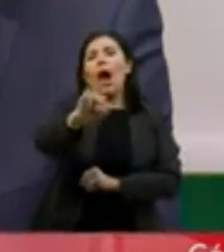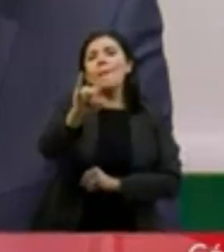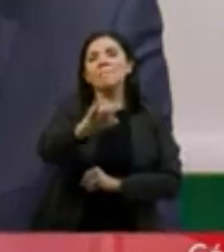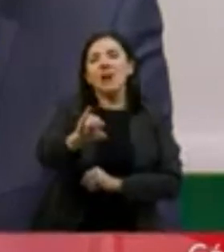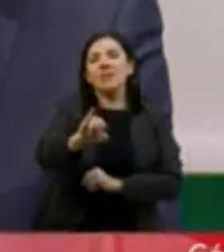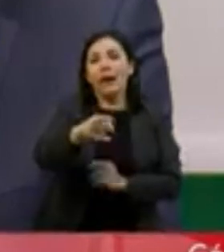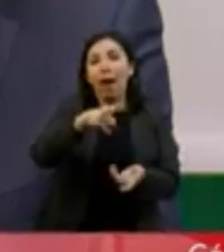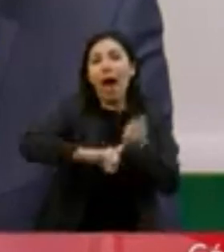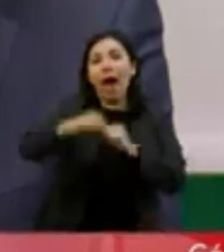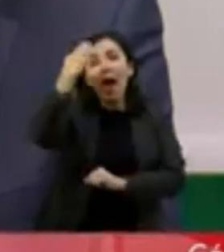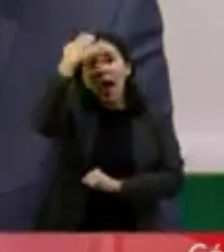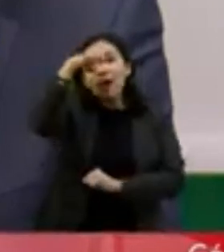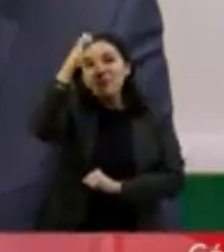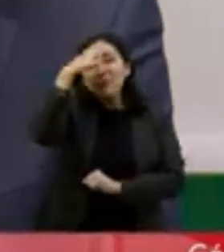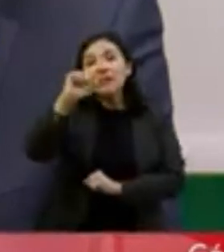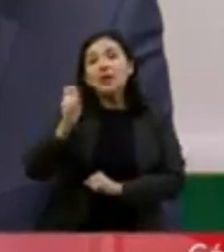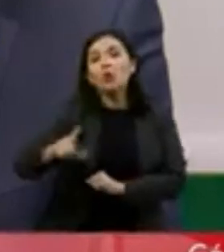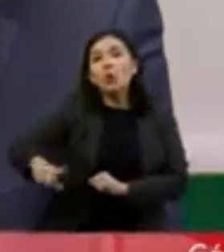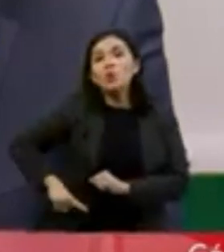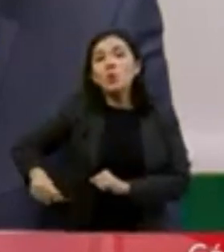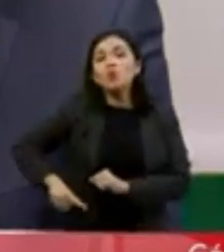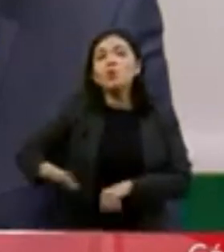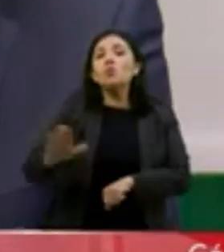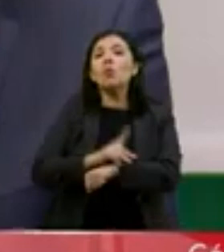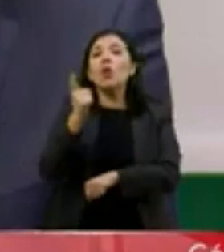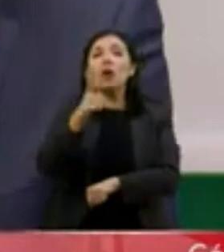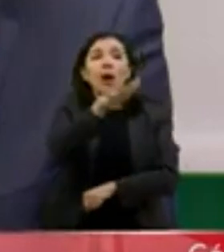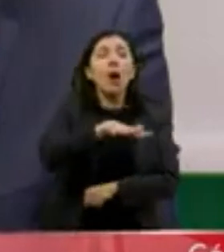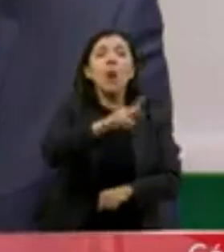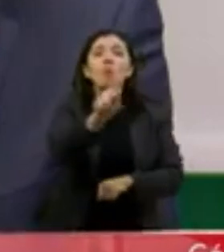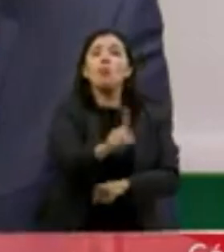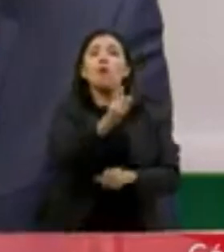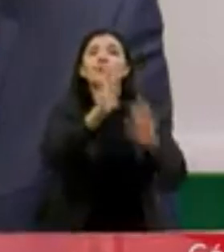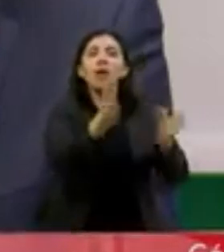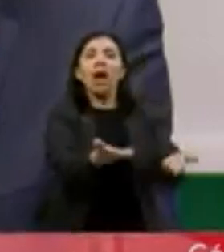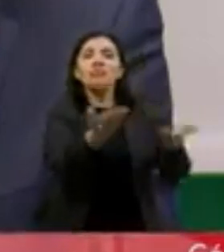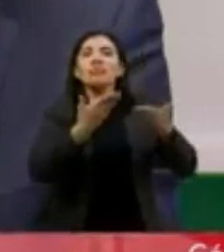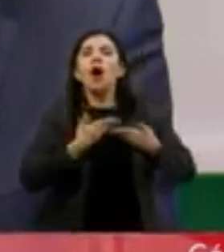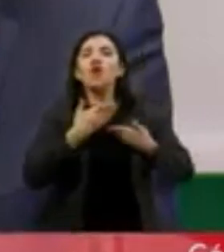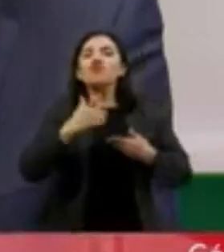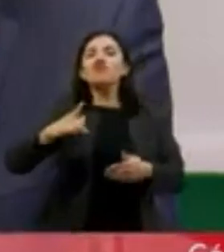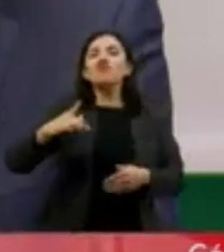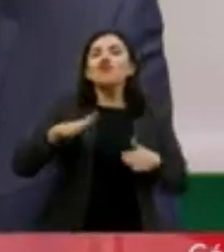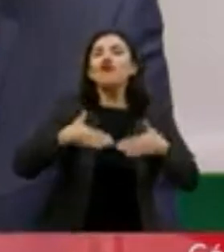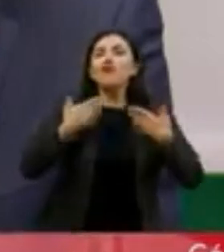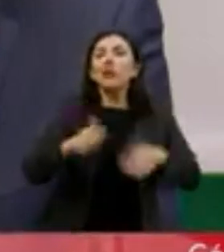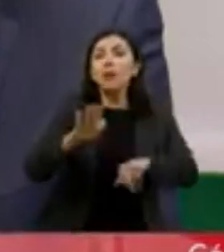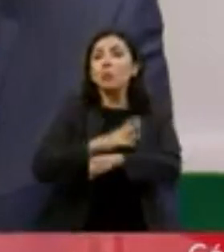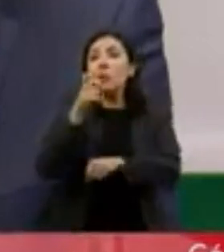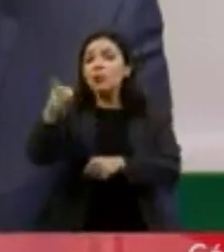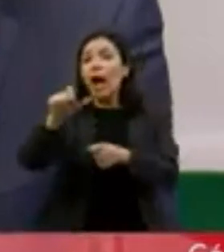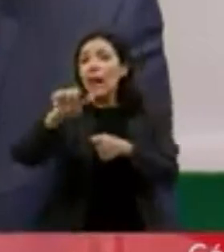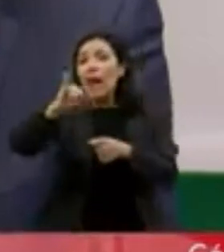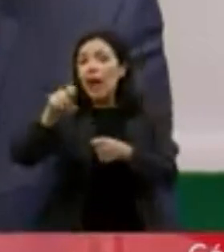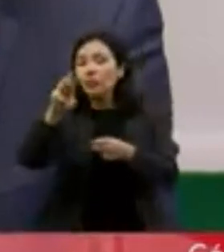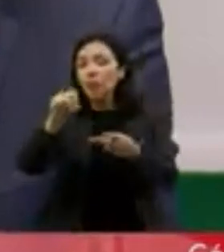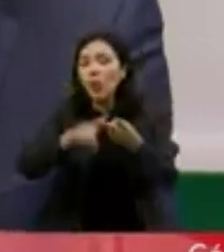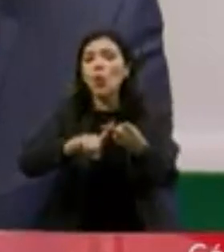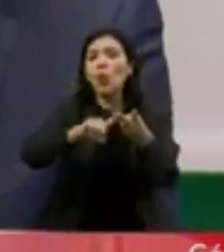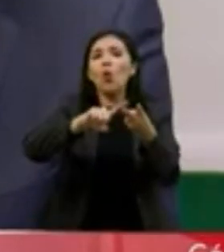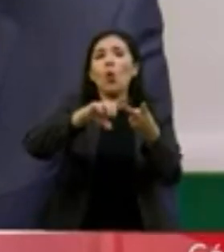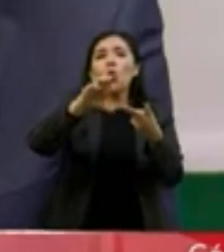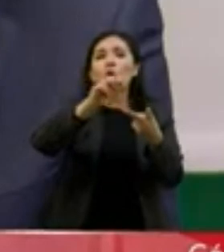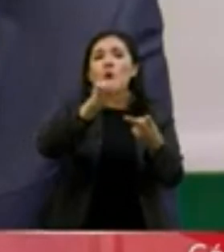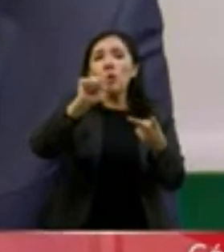experiencia de gobierno el pueblo nos dio la confianza y por eso Alejandro murada Javier Corral y un servidor fuimos